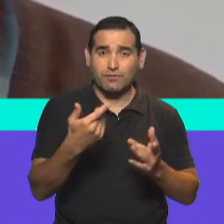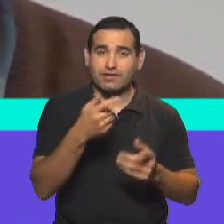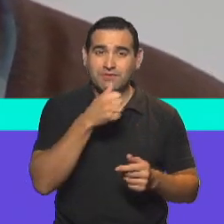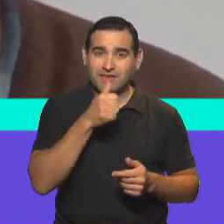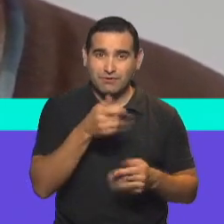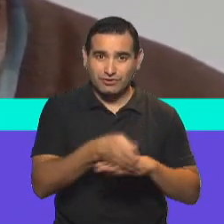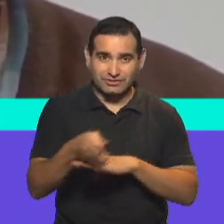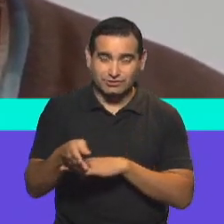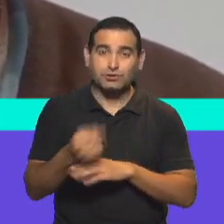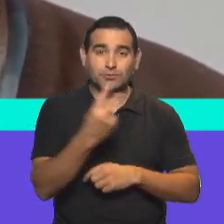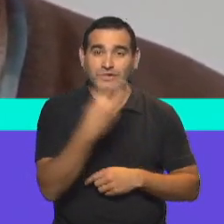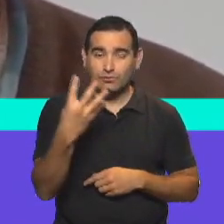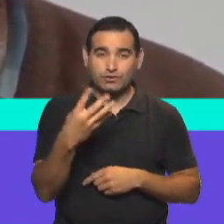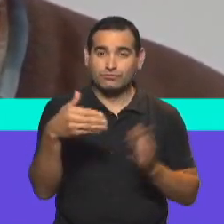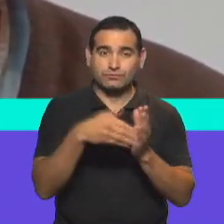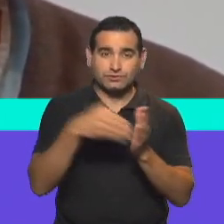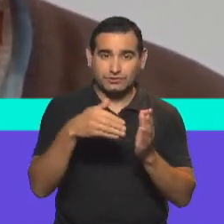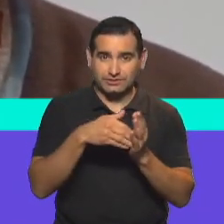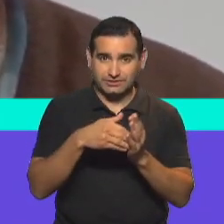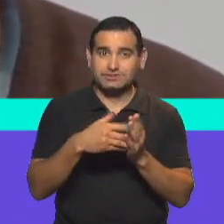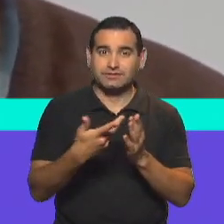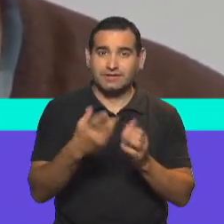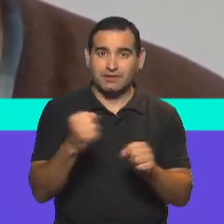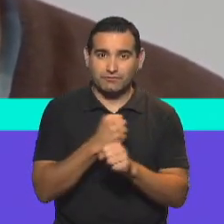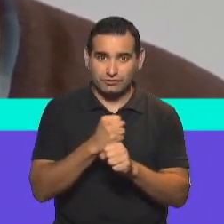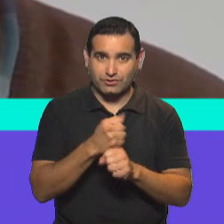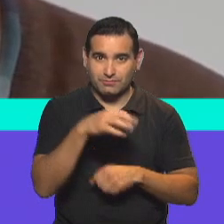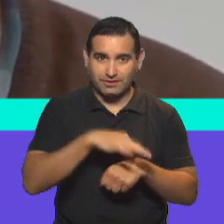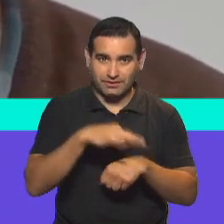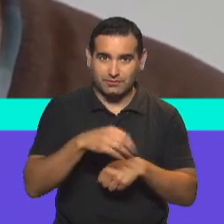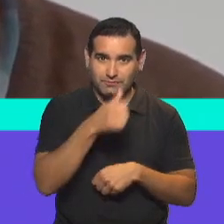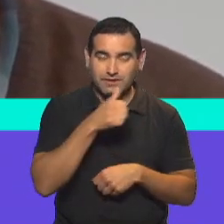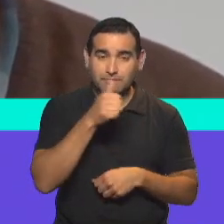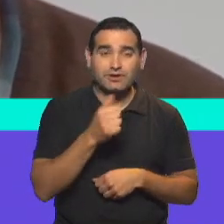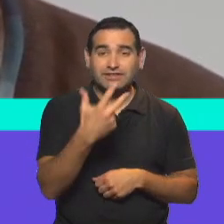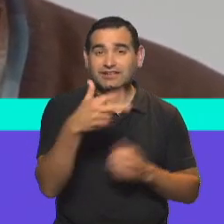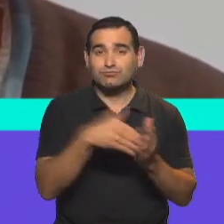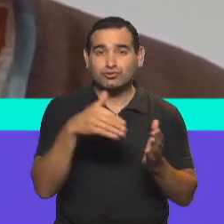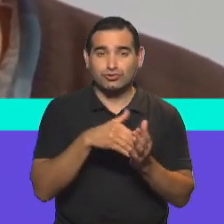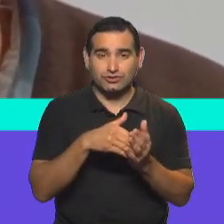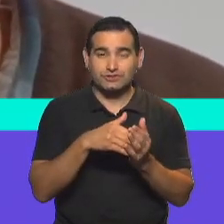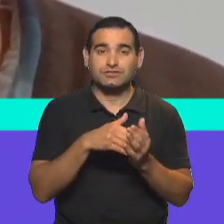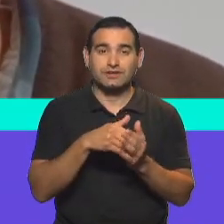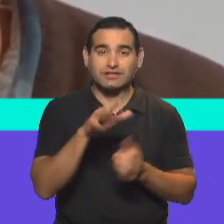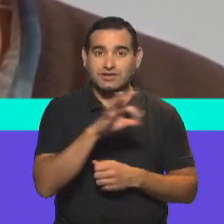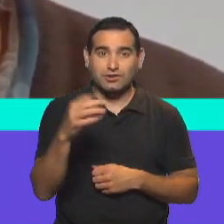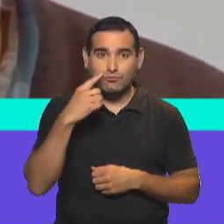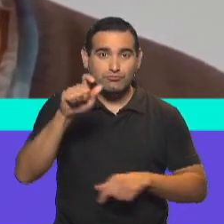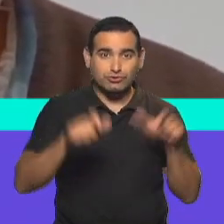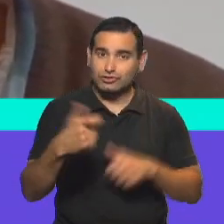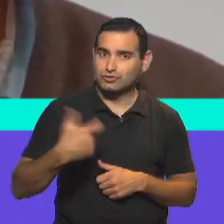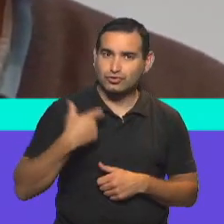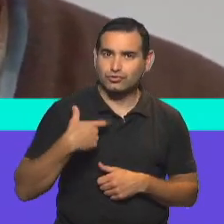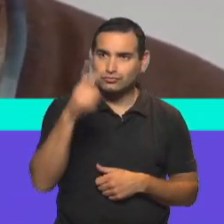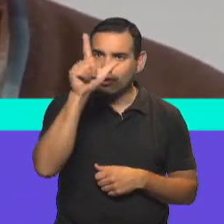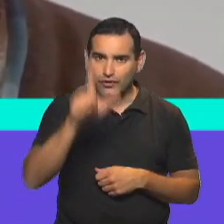de recetas dispensadas y sabemos que accedemos a casi 3 millones y medio de afiliados en todo